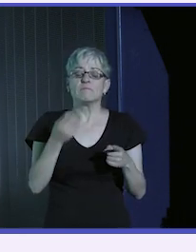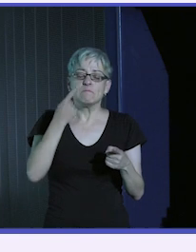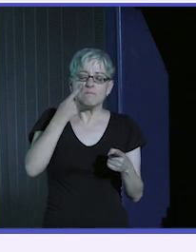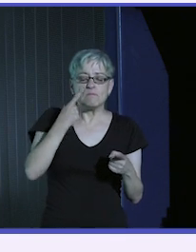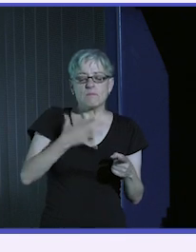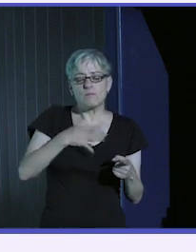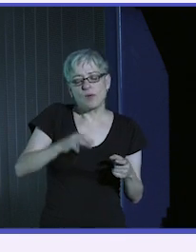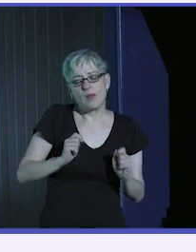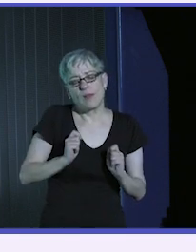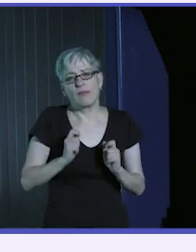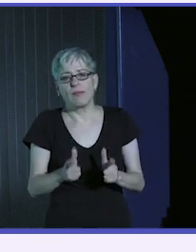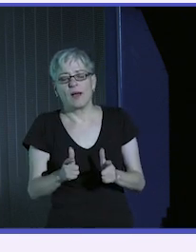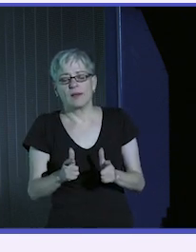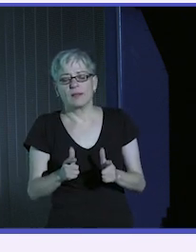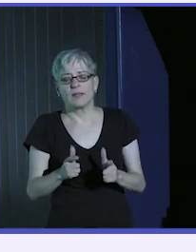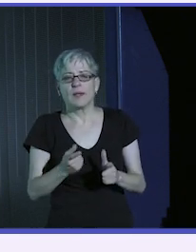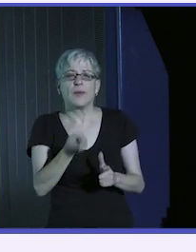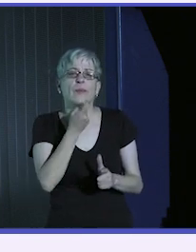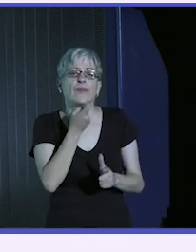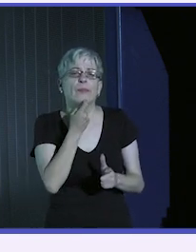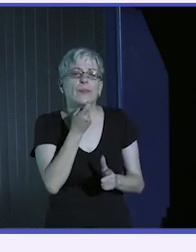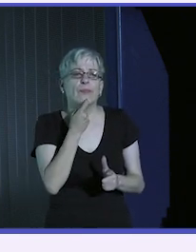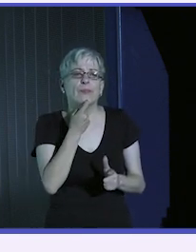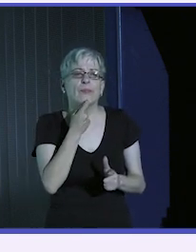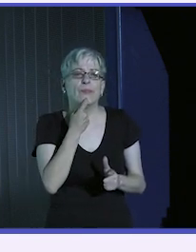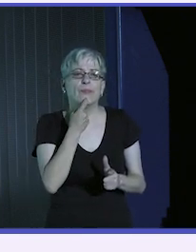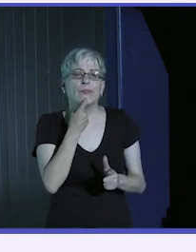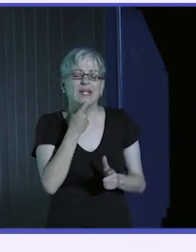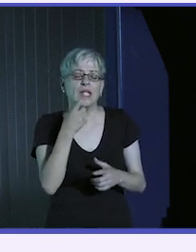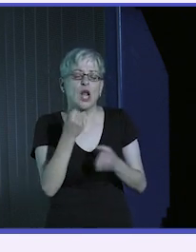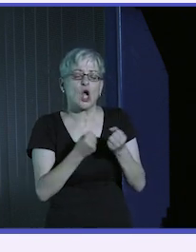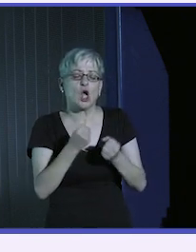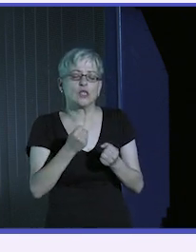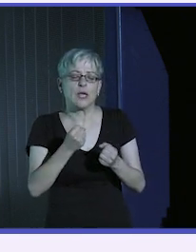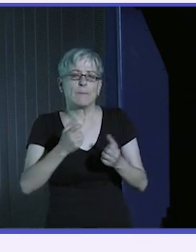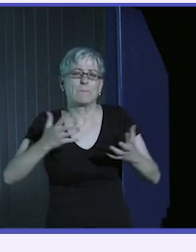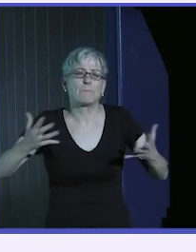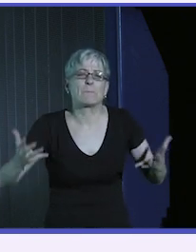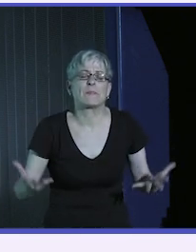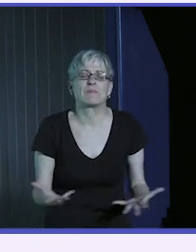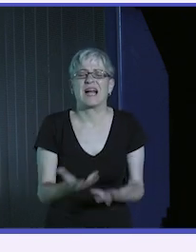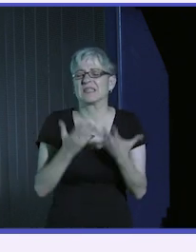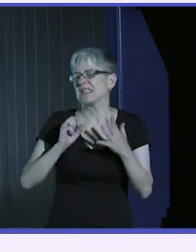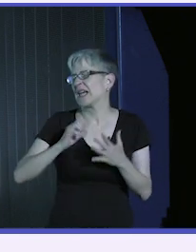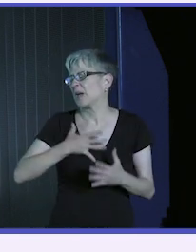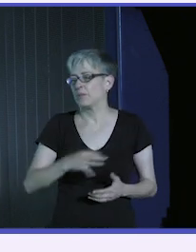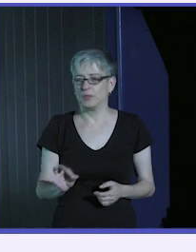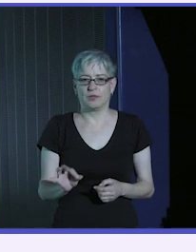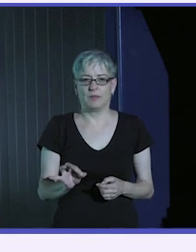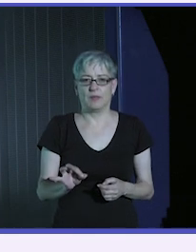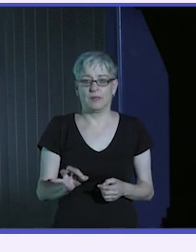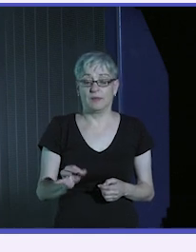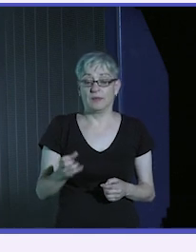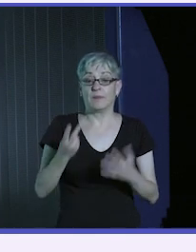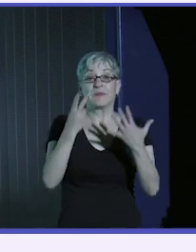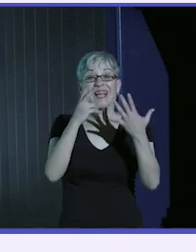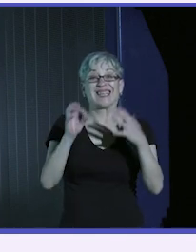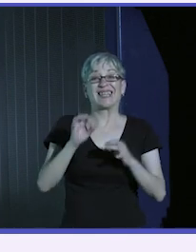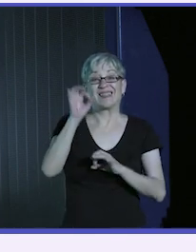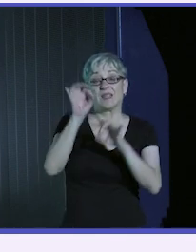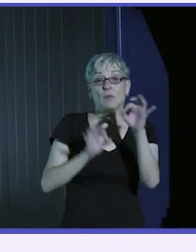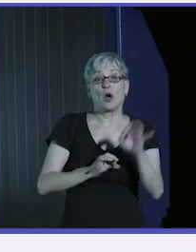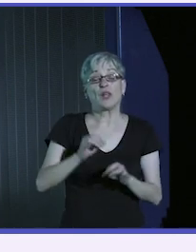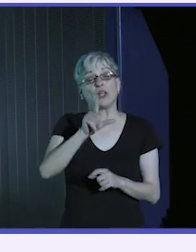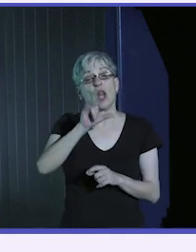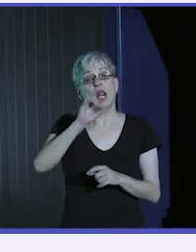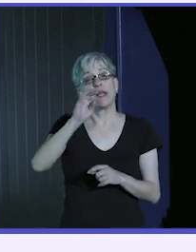que permitiera encontrar una batería de coche lo más ligera posible. Antes hablábamos de un 70% menos de litio en su uso,